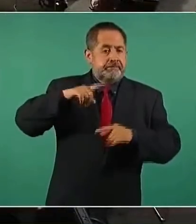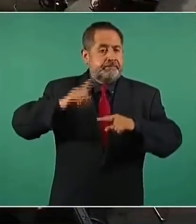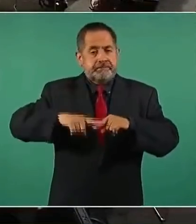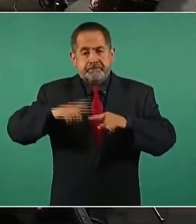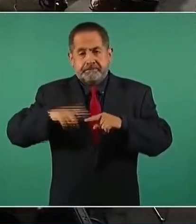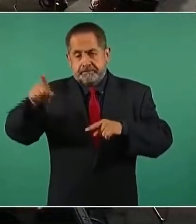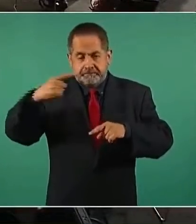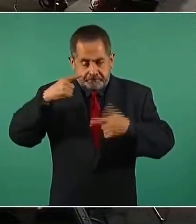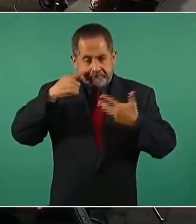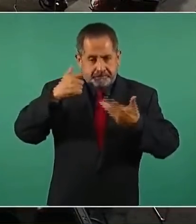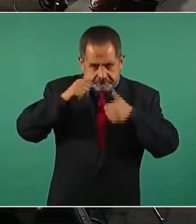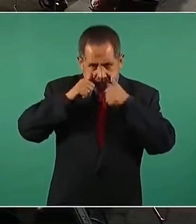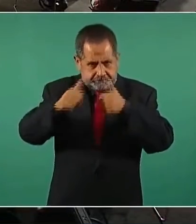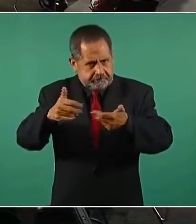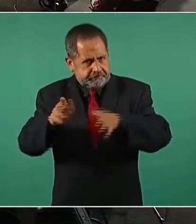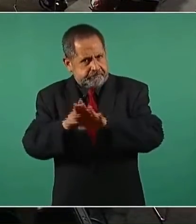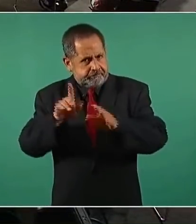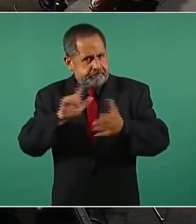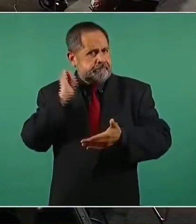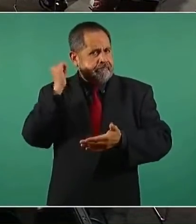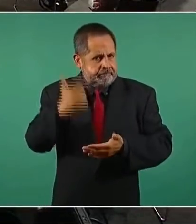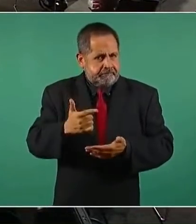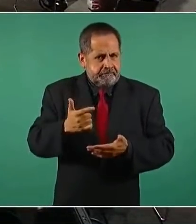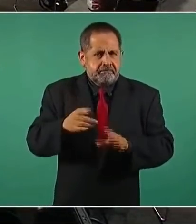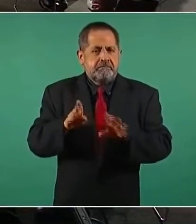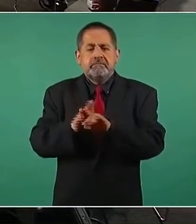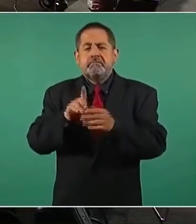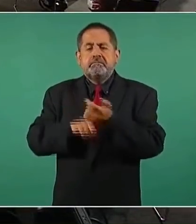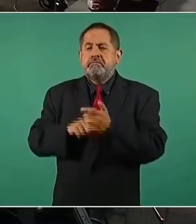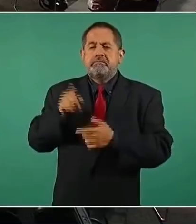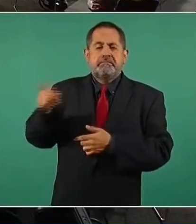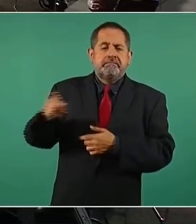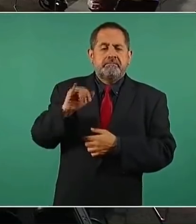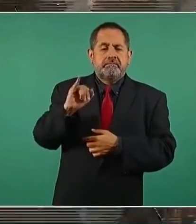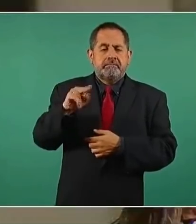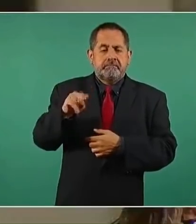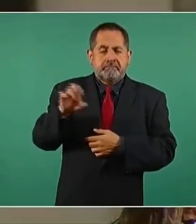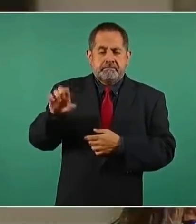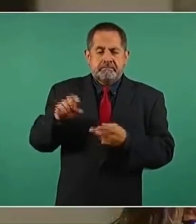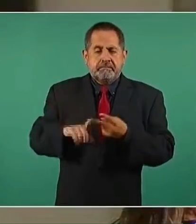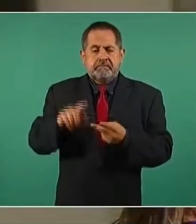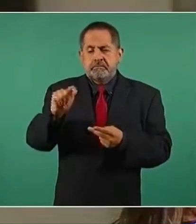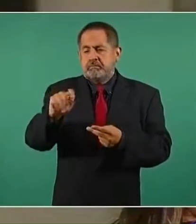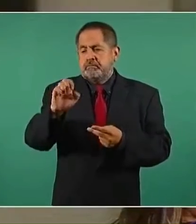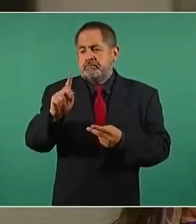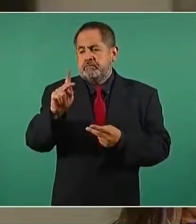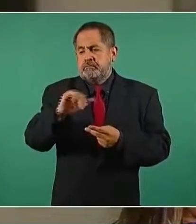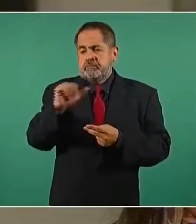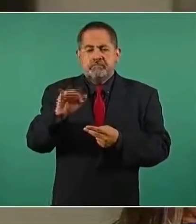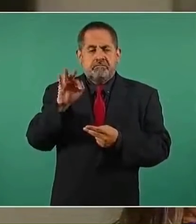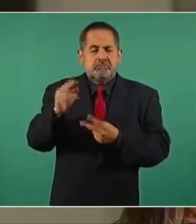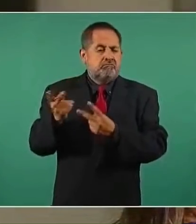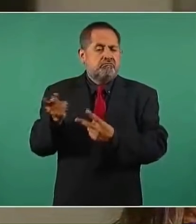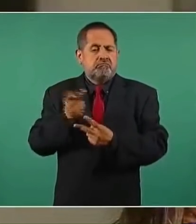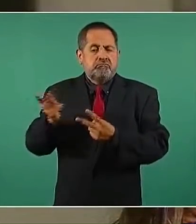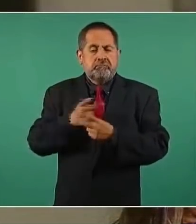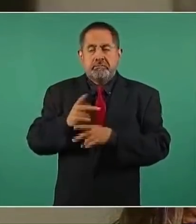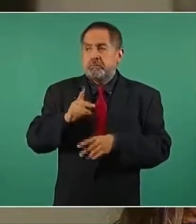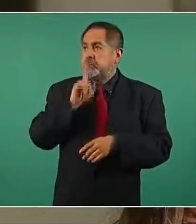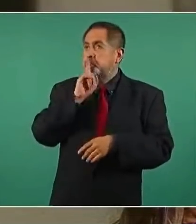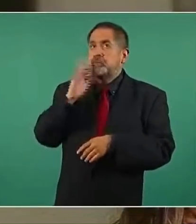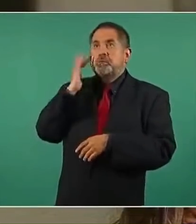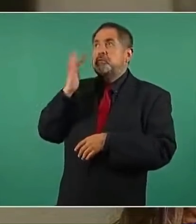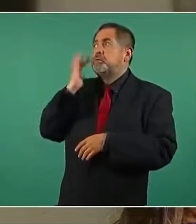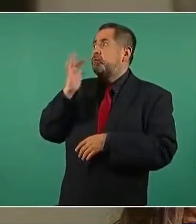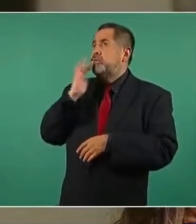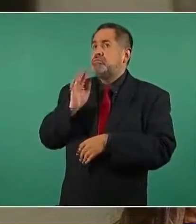estas violaciones a sus obligaciones, pues es el INE y el Tribunal Electoral, que al final pues se hacen de la vista gorda